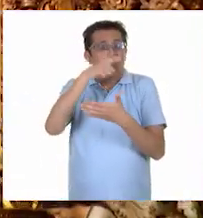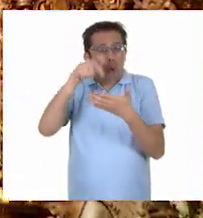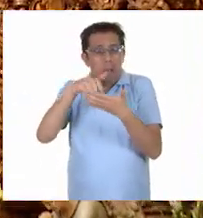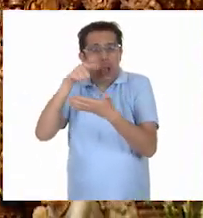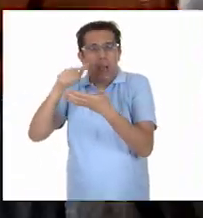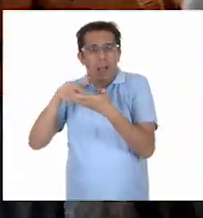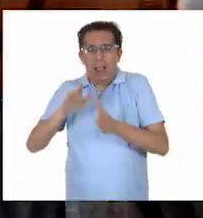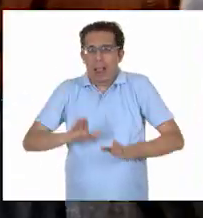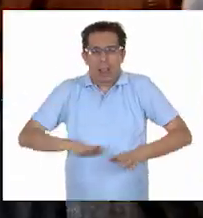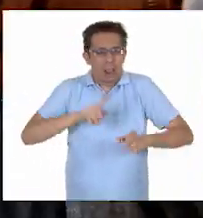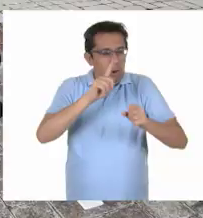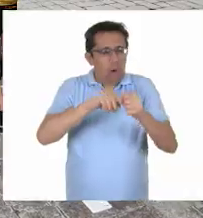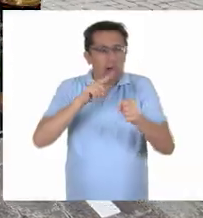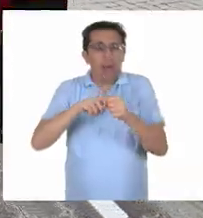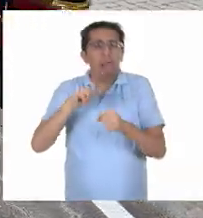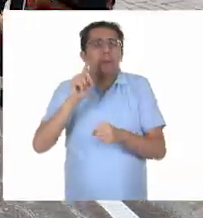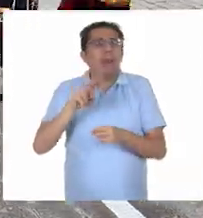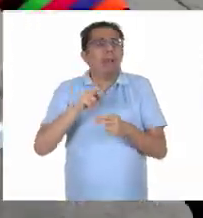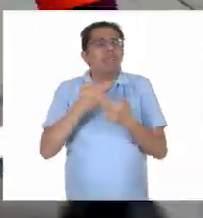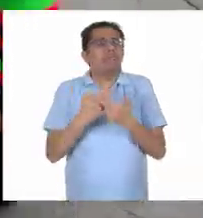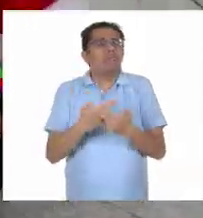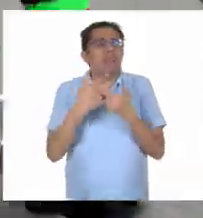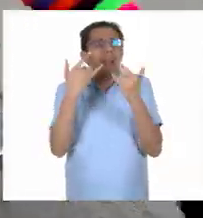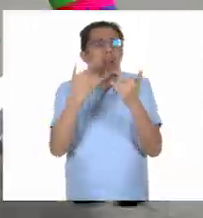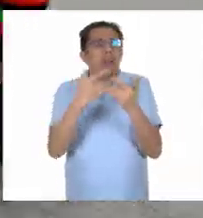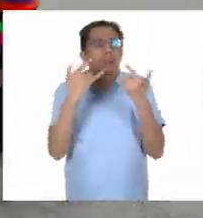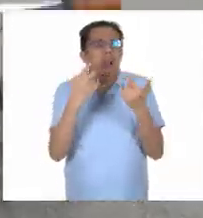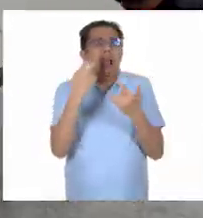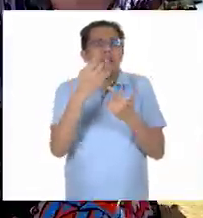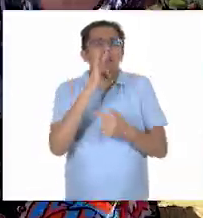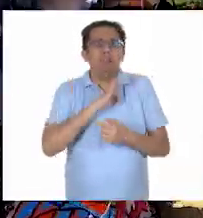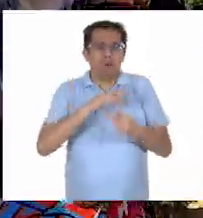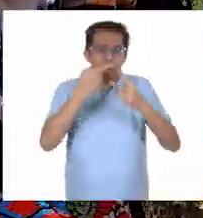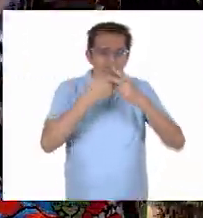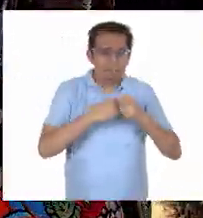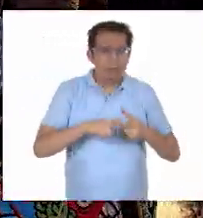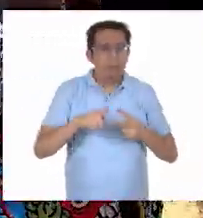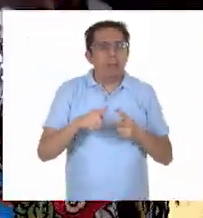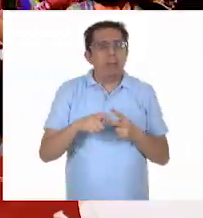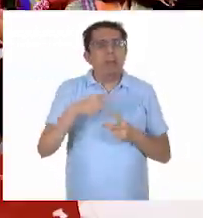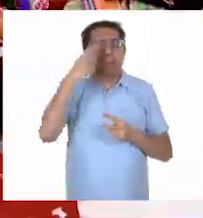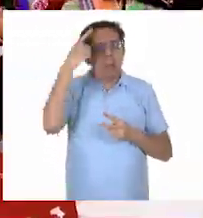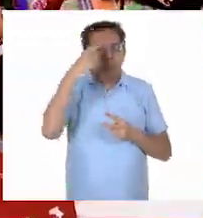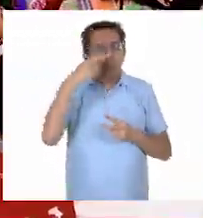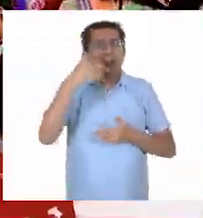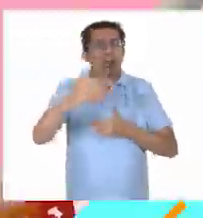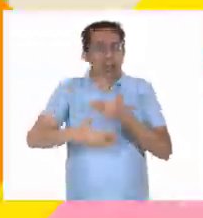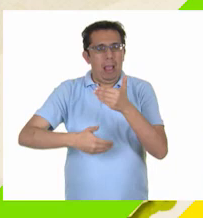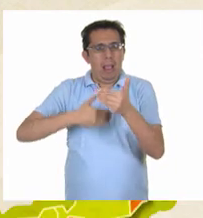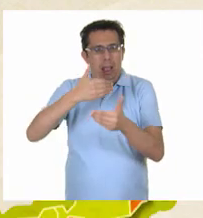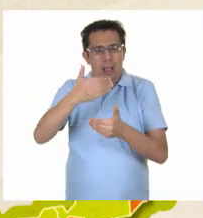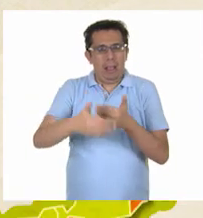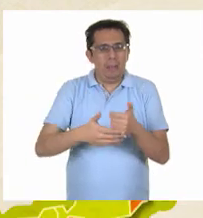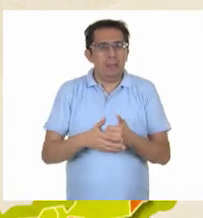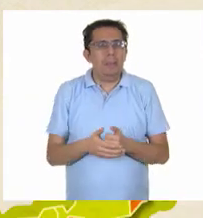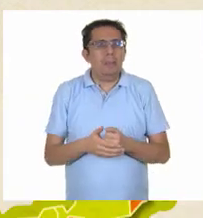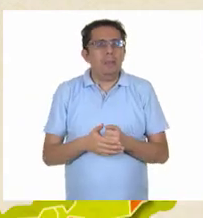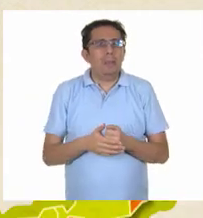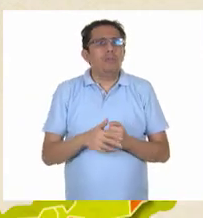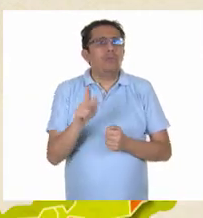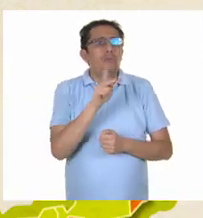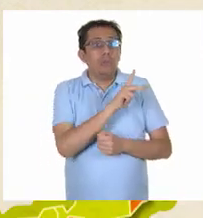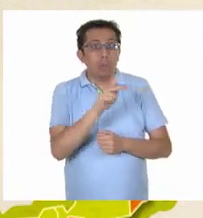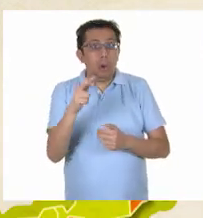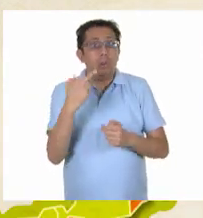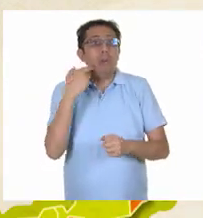localidades y nuestra rica historia son un excelente punto de partida para comenzar nuestro camino. Todos somos